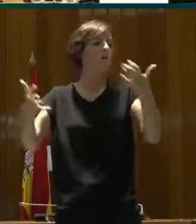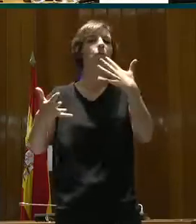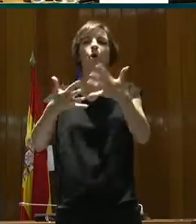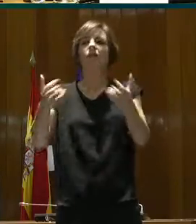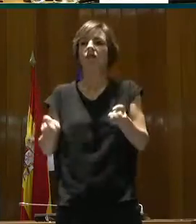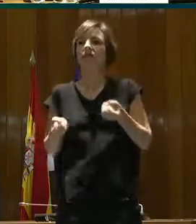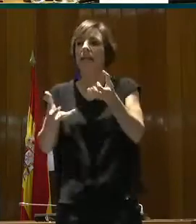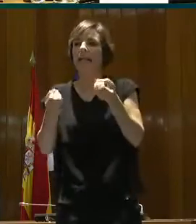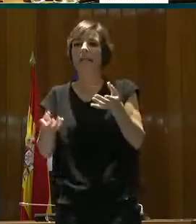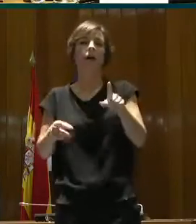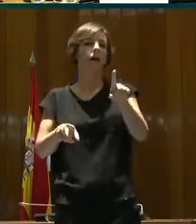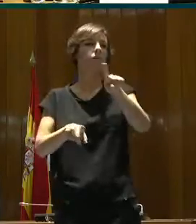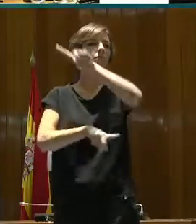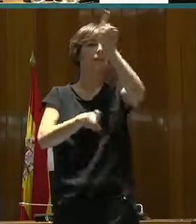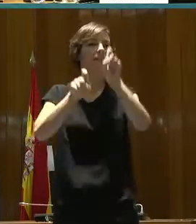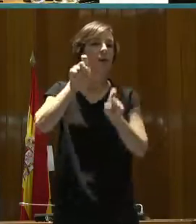oración interrogativa